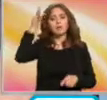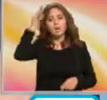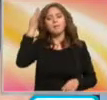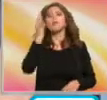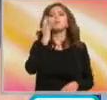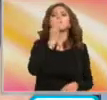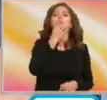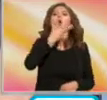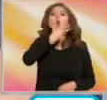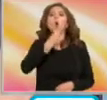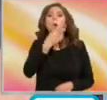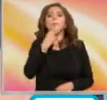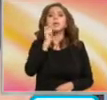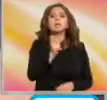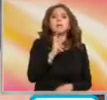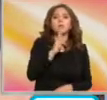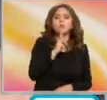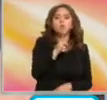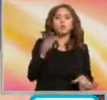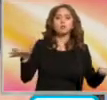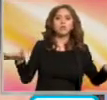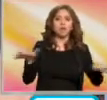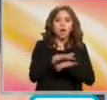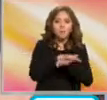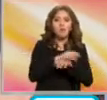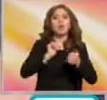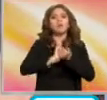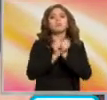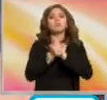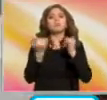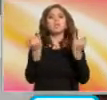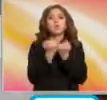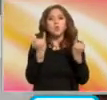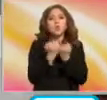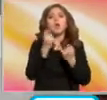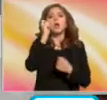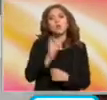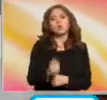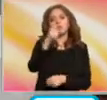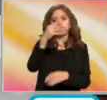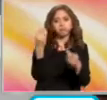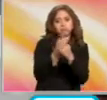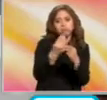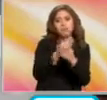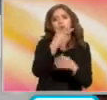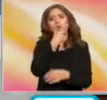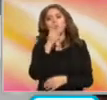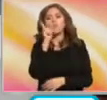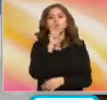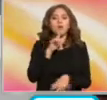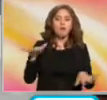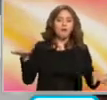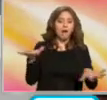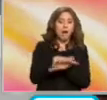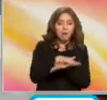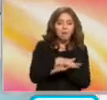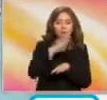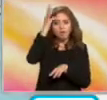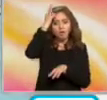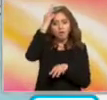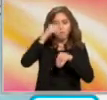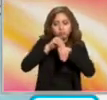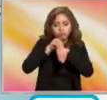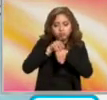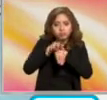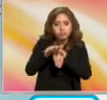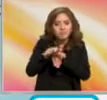voz en el caso de los varones, empieza a haber crecimiento también de los genitales. Hay, bueno, una serie de transformaciones a nivel